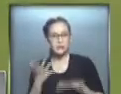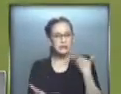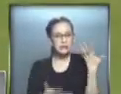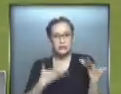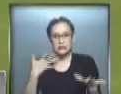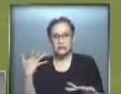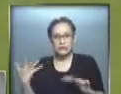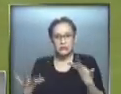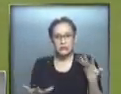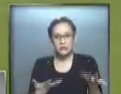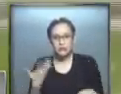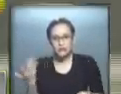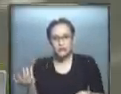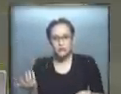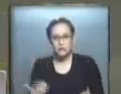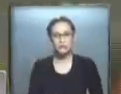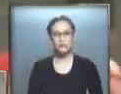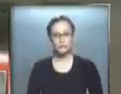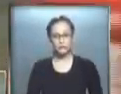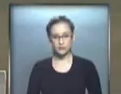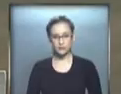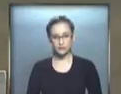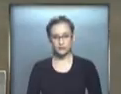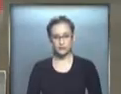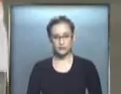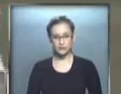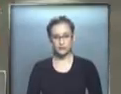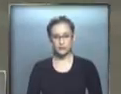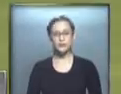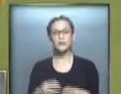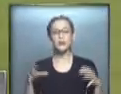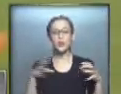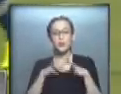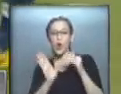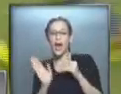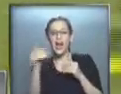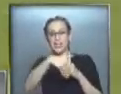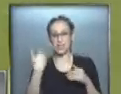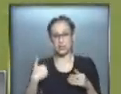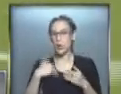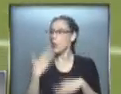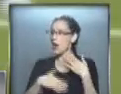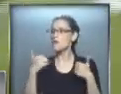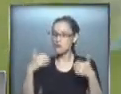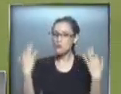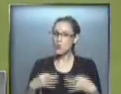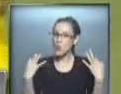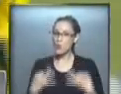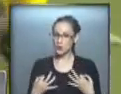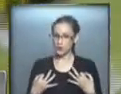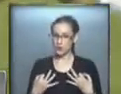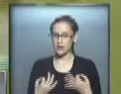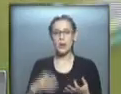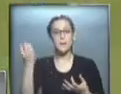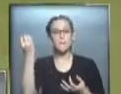porque colombia farc el equipo que está detrás de la argentina y que obviamente juega muy bien en estas eliminatorias no sólo